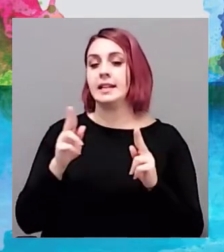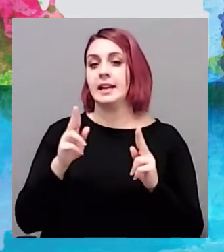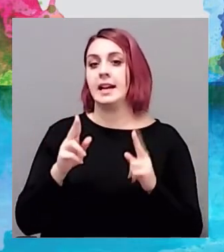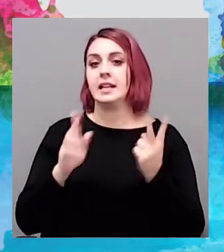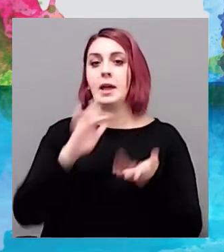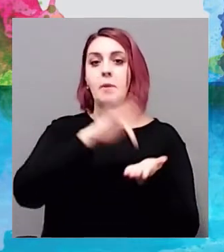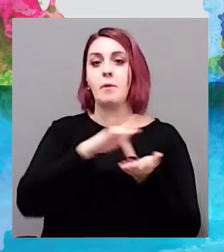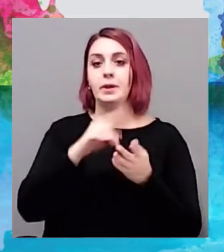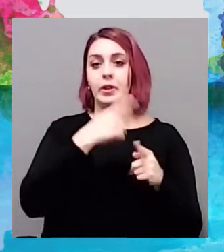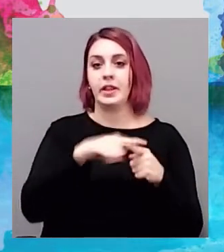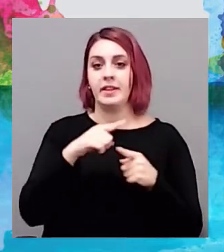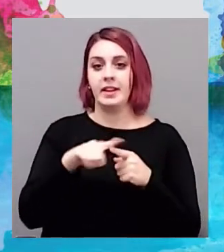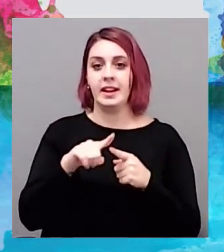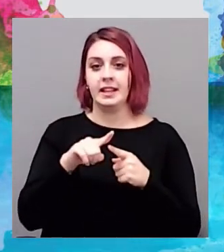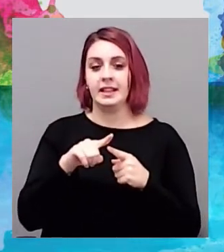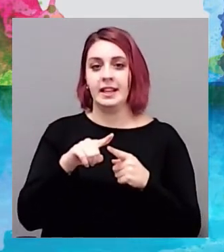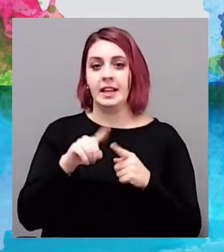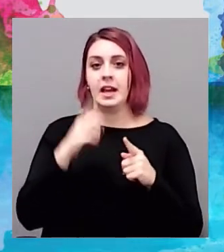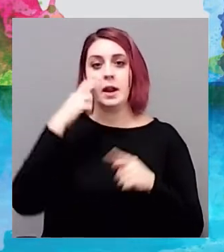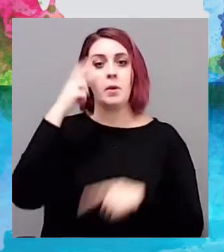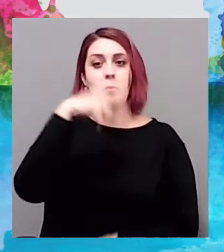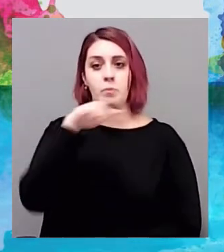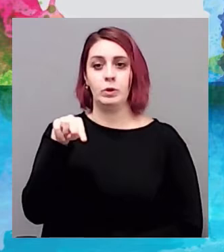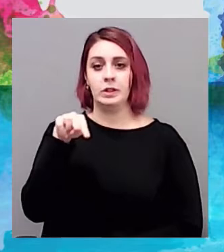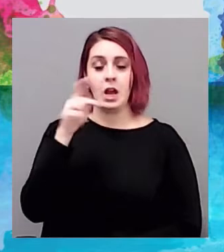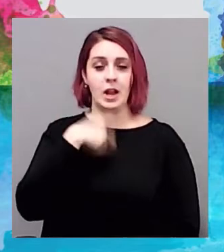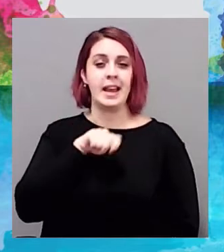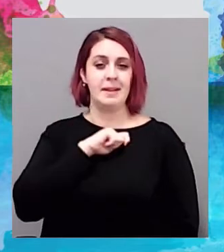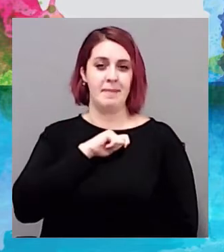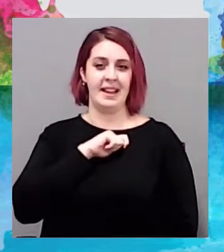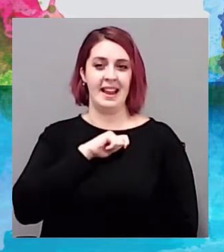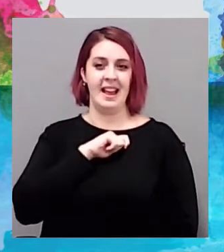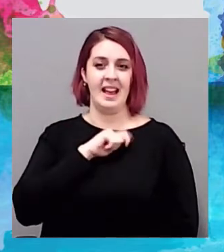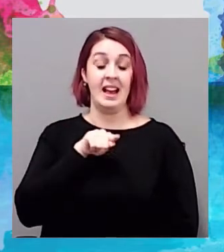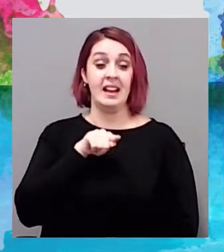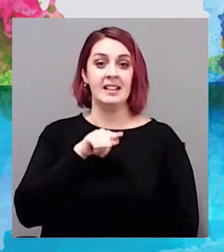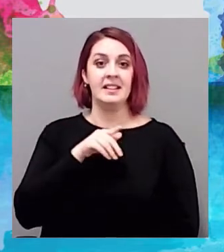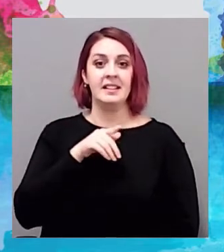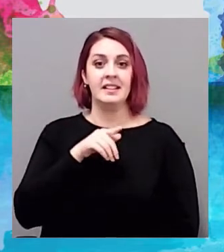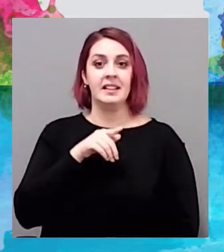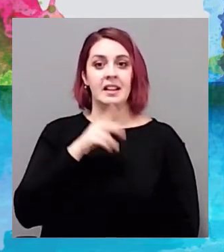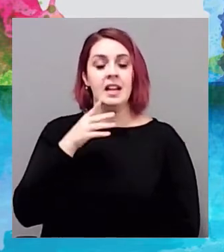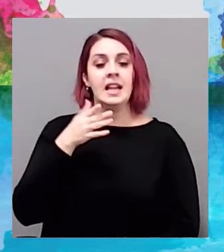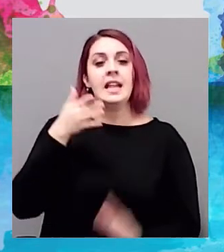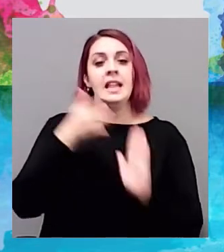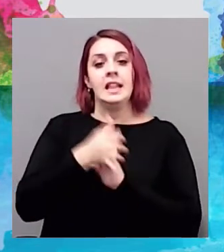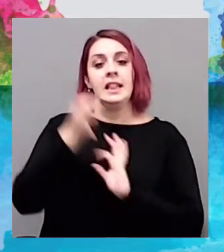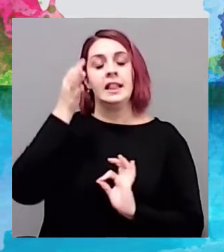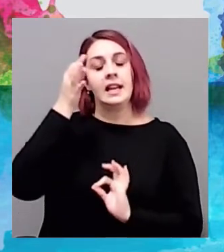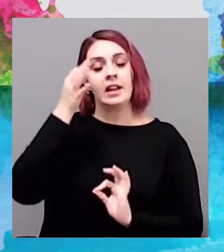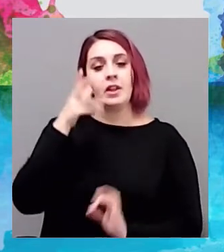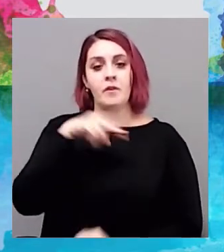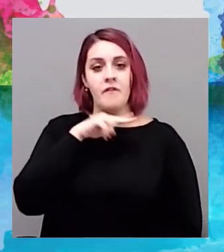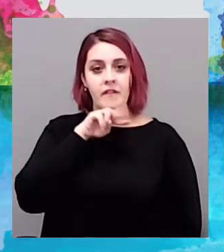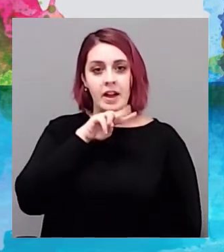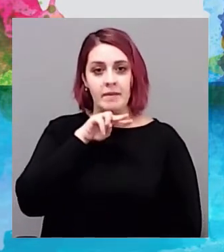momentos en diferentes museos de España, en los que se está llevando a cabo una descripción verbal delante de